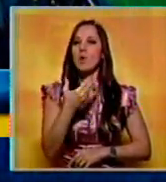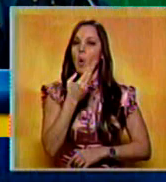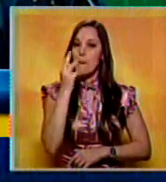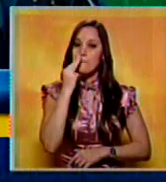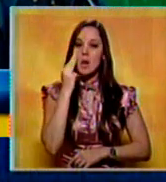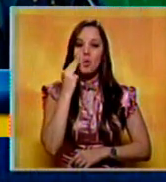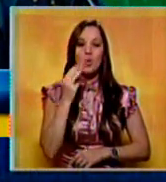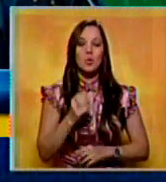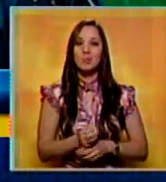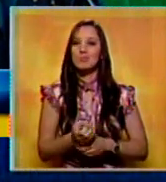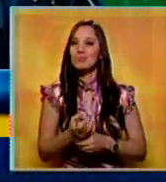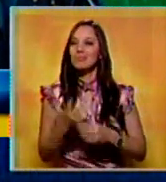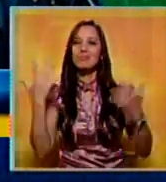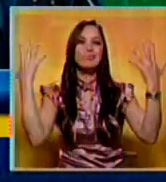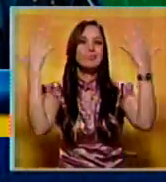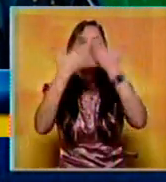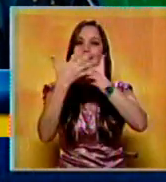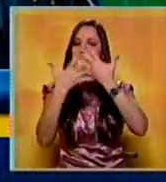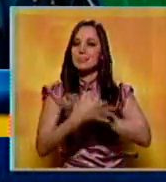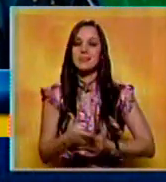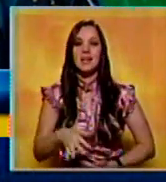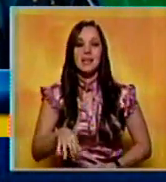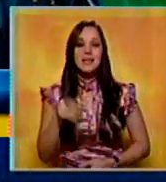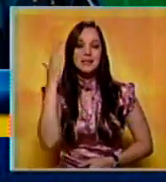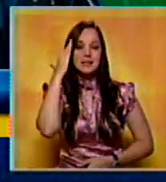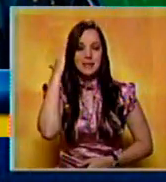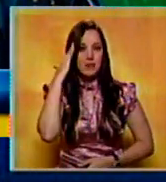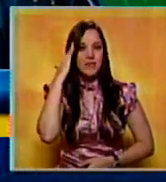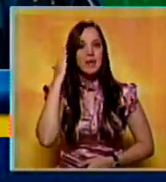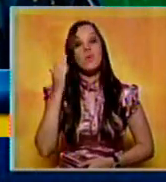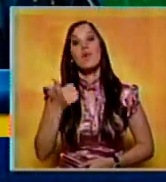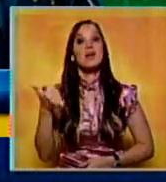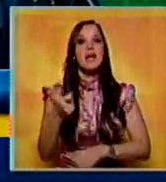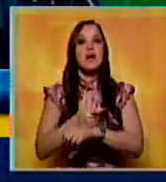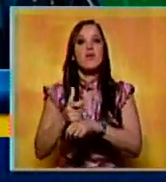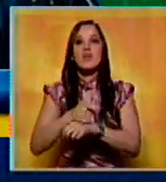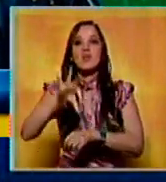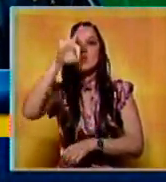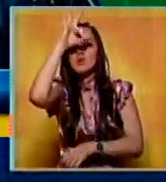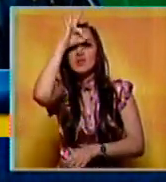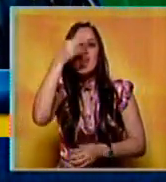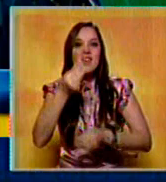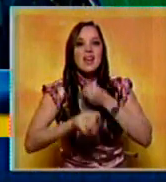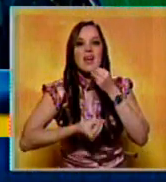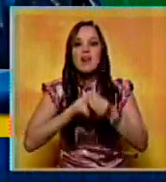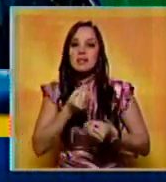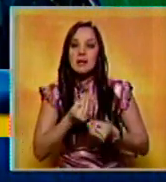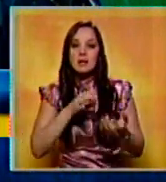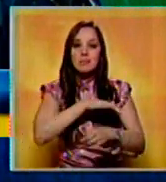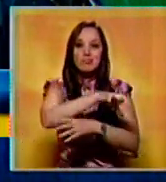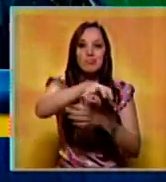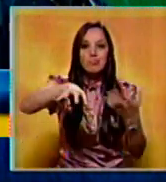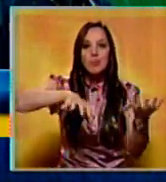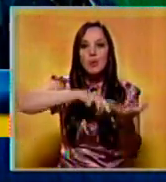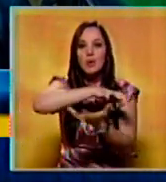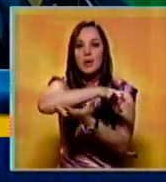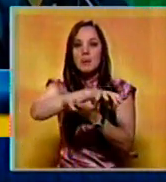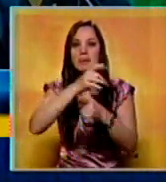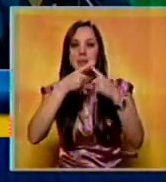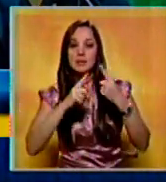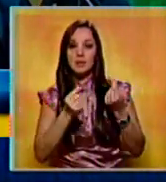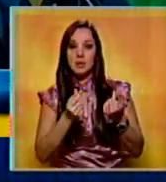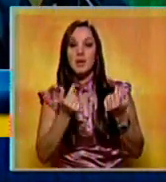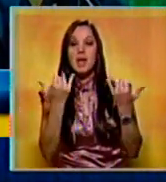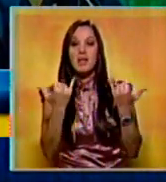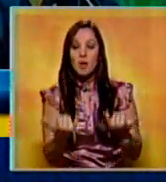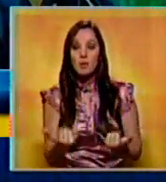Es evidente que el gobierno no sabe qué hacer para superar la crisis económica que está atravesando Venezuela.